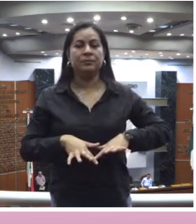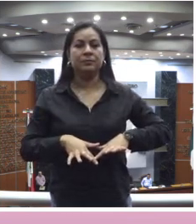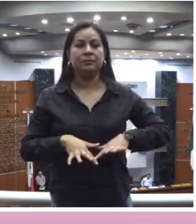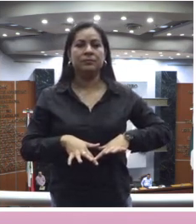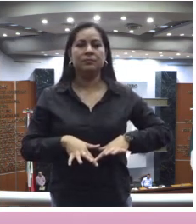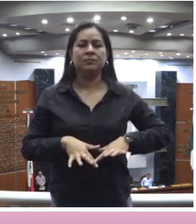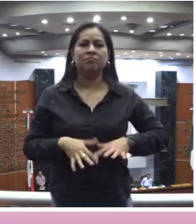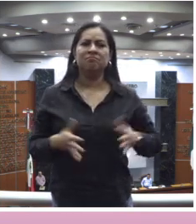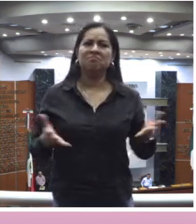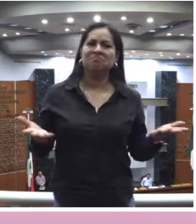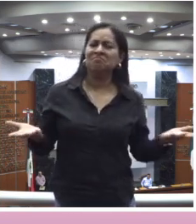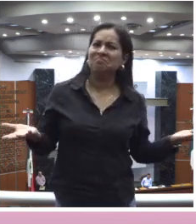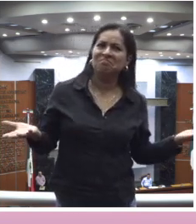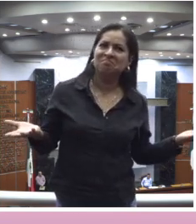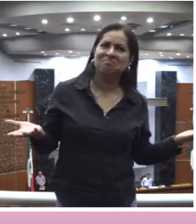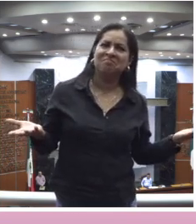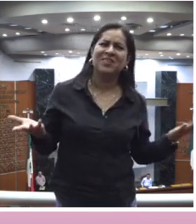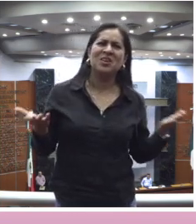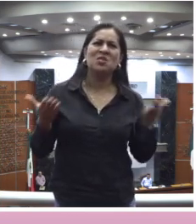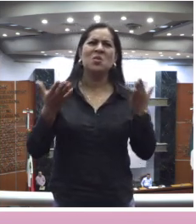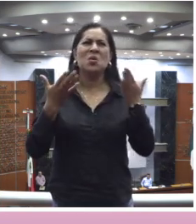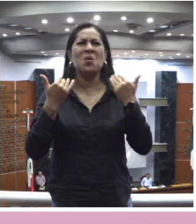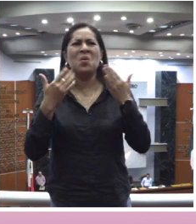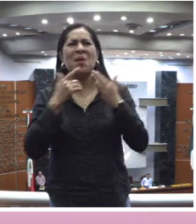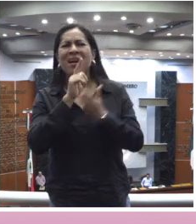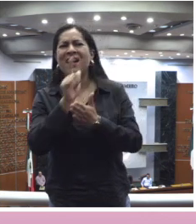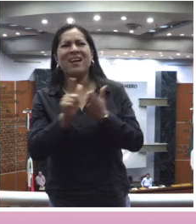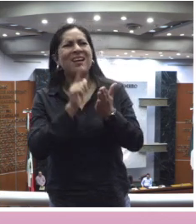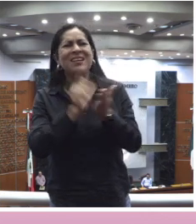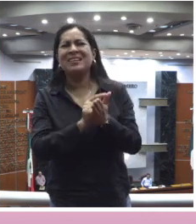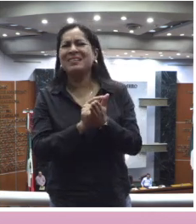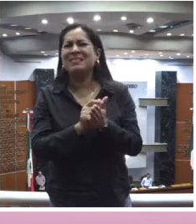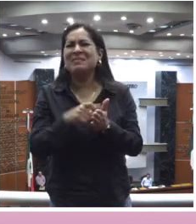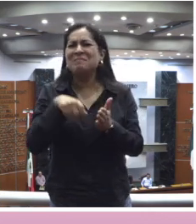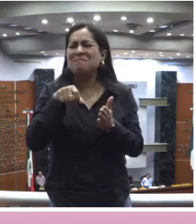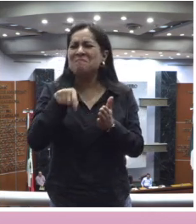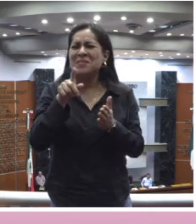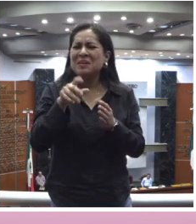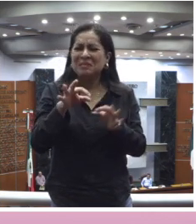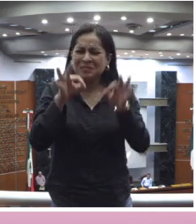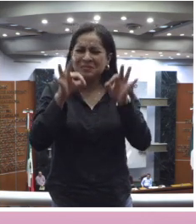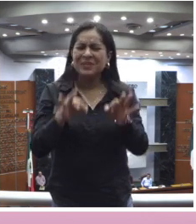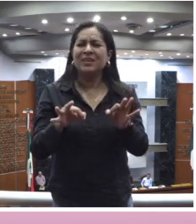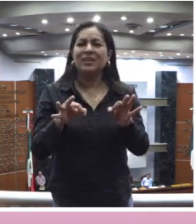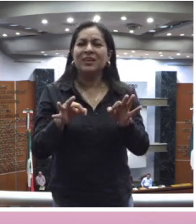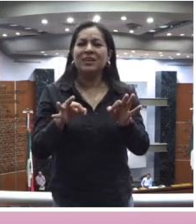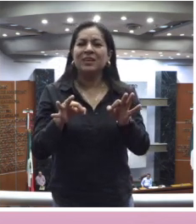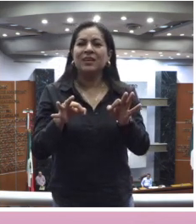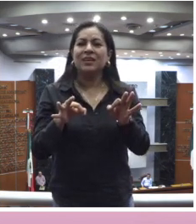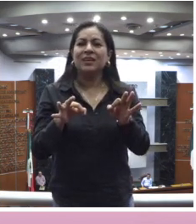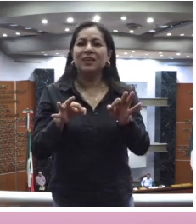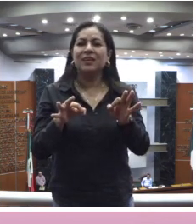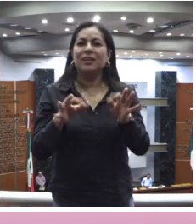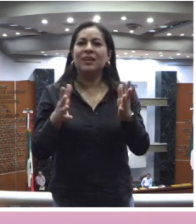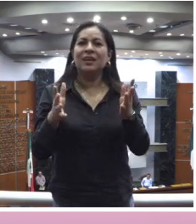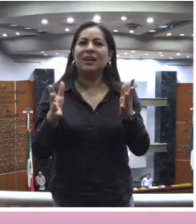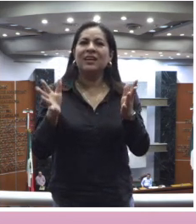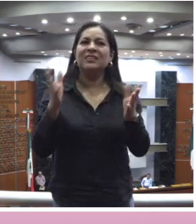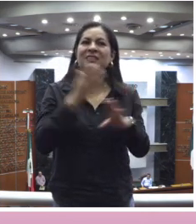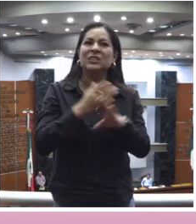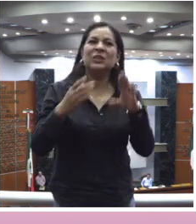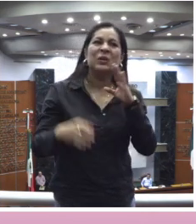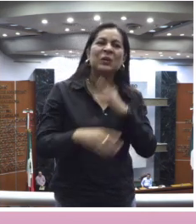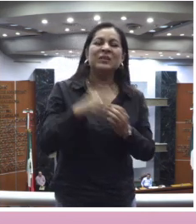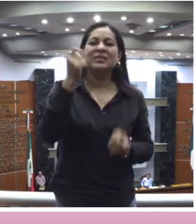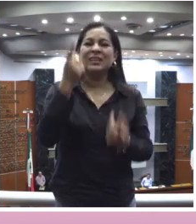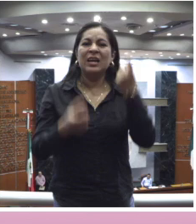no tiene fundamento ni legalidad y menos legitimidad la intentona que algunos ministros de